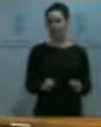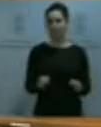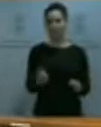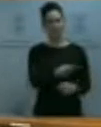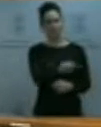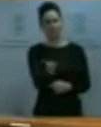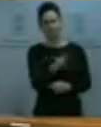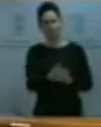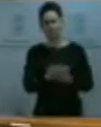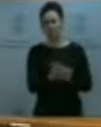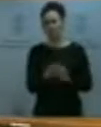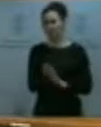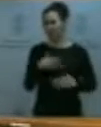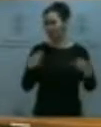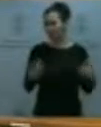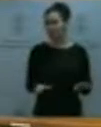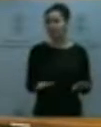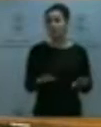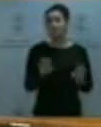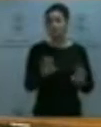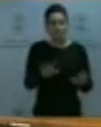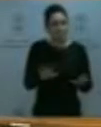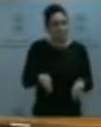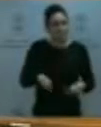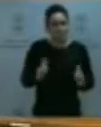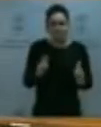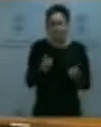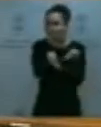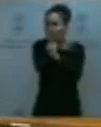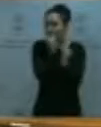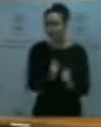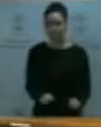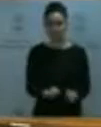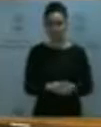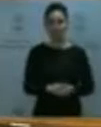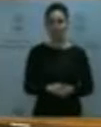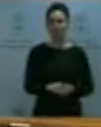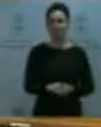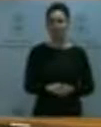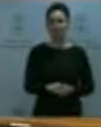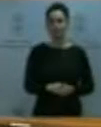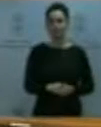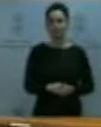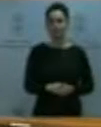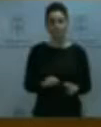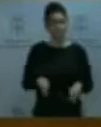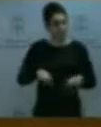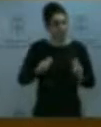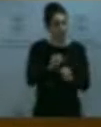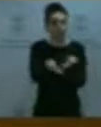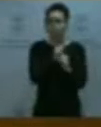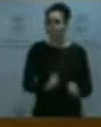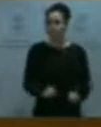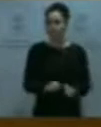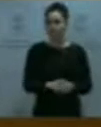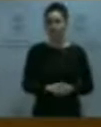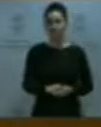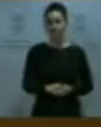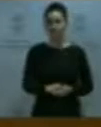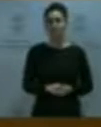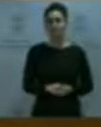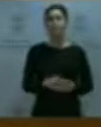nos lo podríamos permitir. No nos lo podríamos permitir. Y eso es lo que hay que saber y